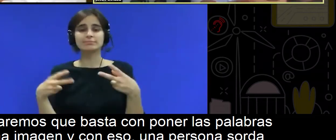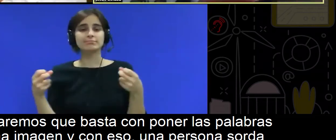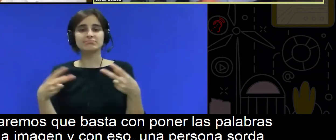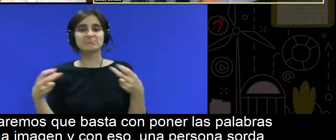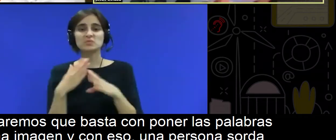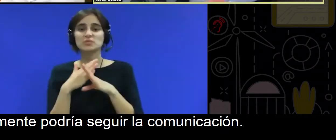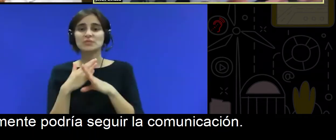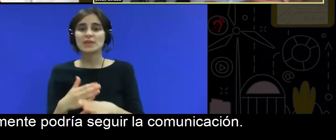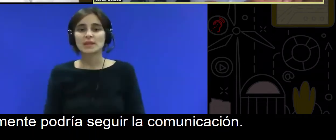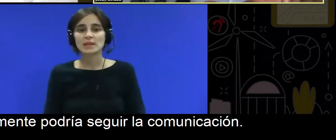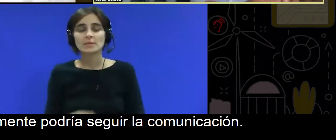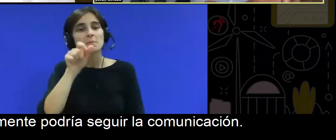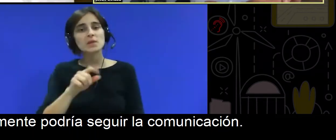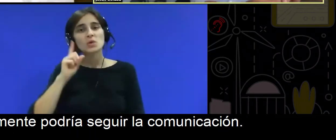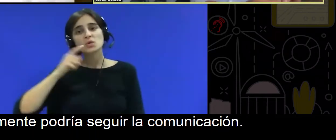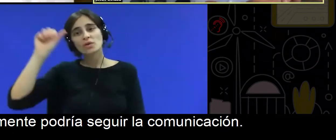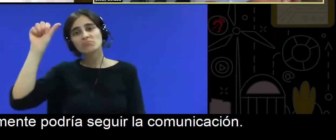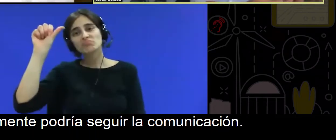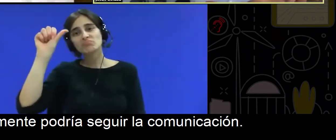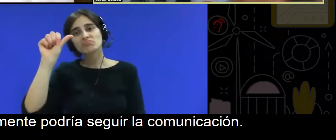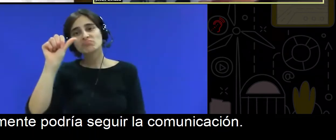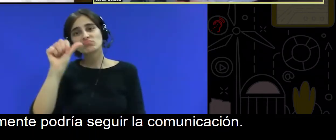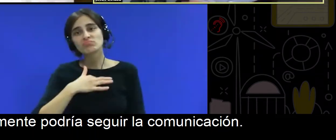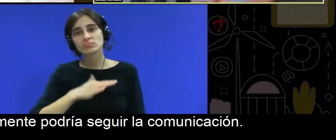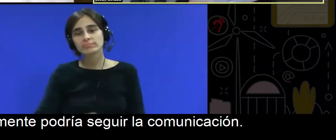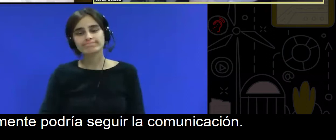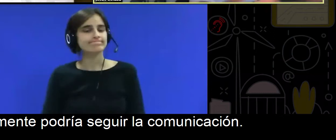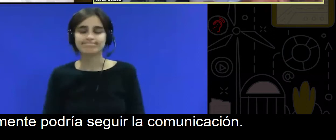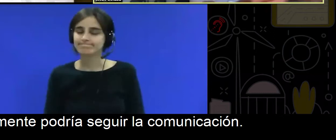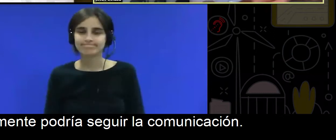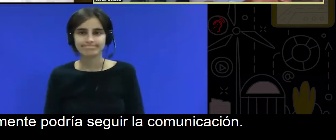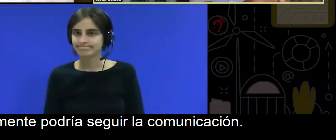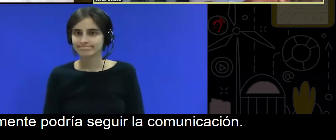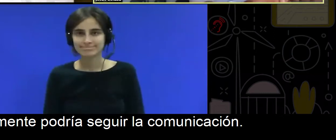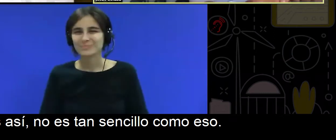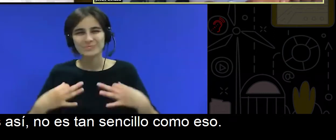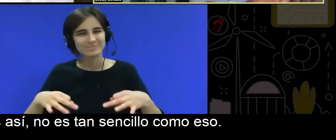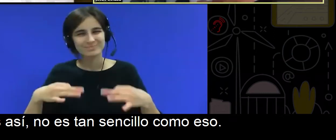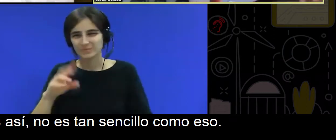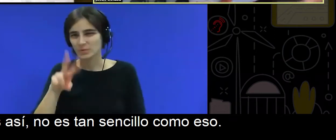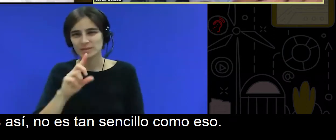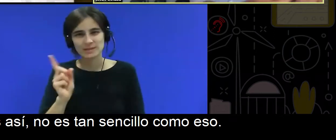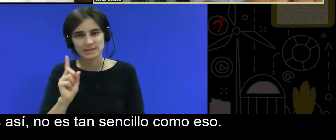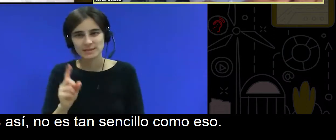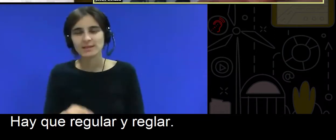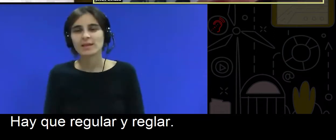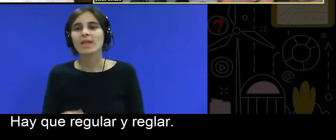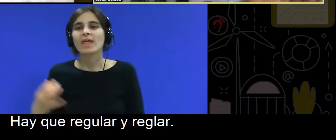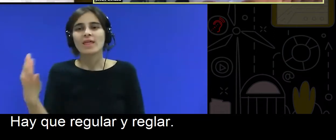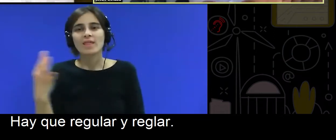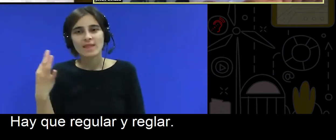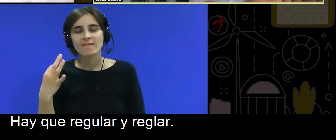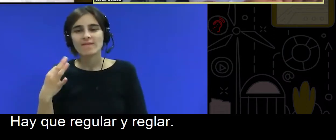pues perfectamente podría seguir la comunicación. No es así, no es tan sencillo como eso, ¿no? Hay que regular y hay que